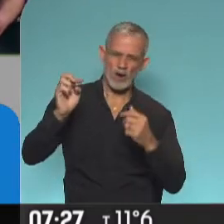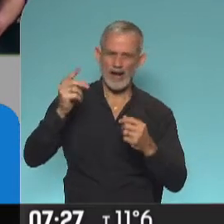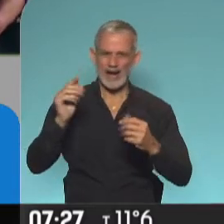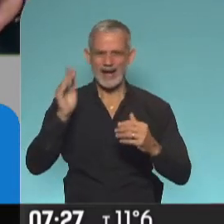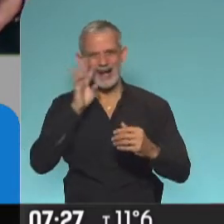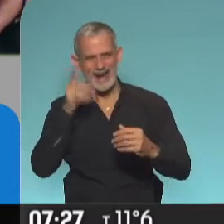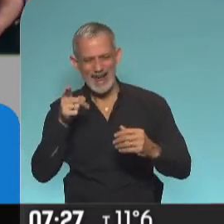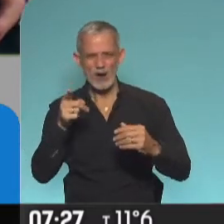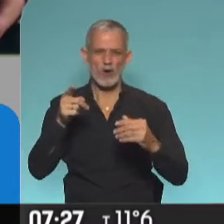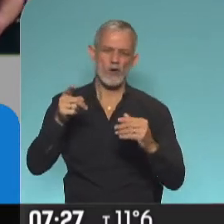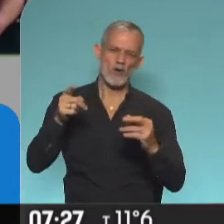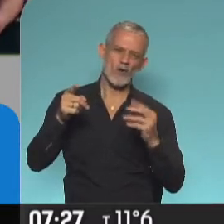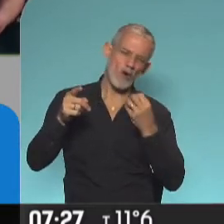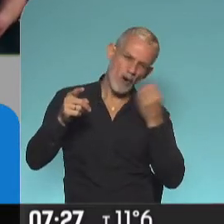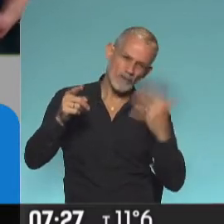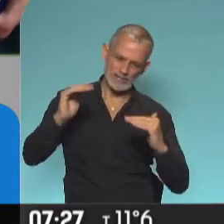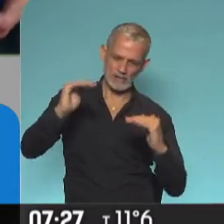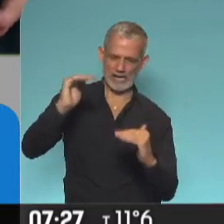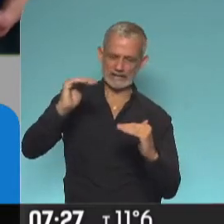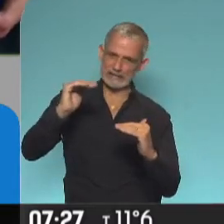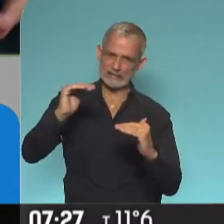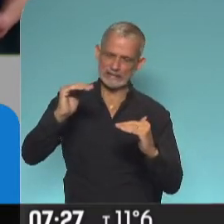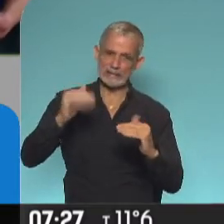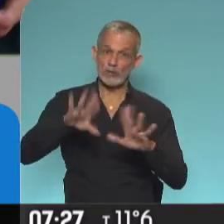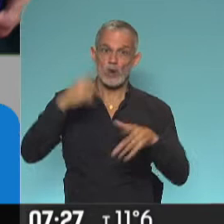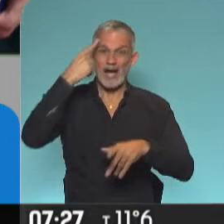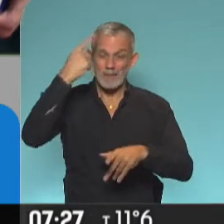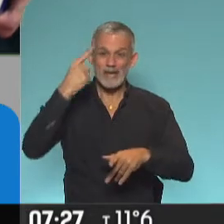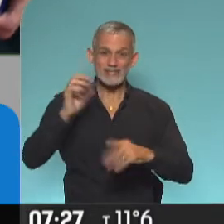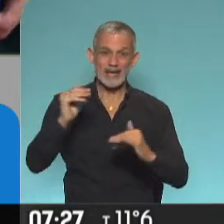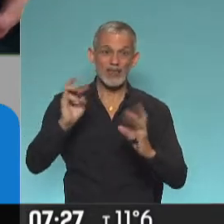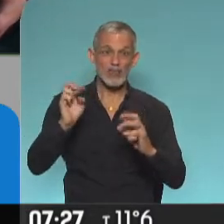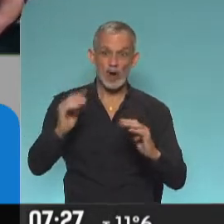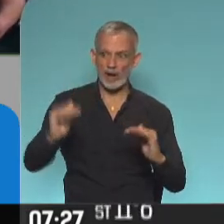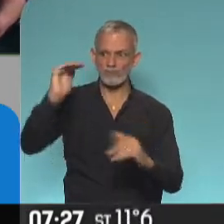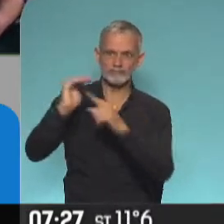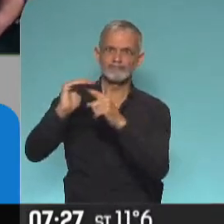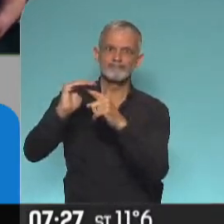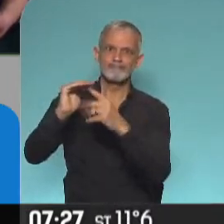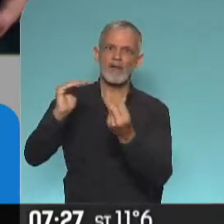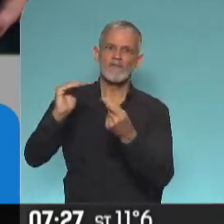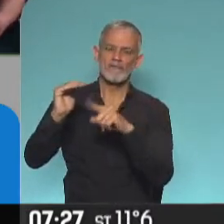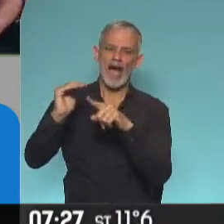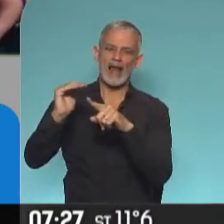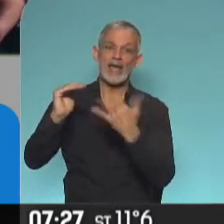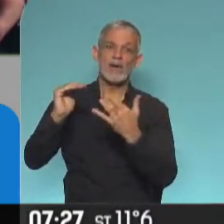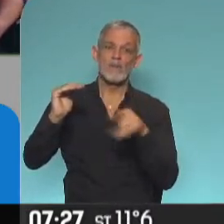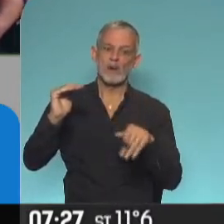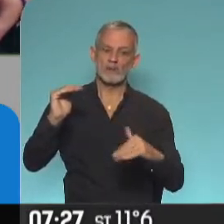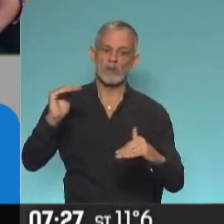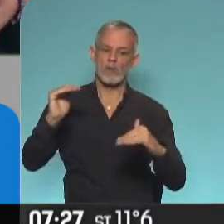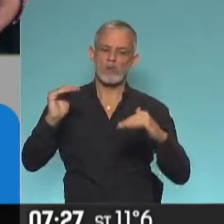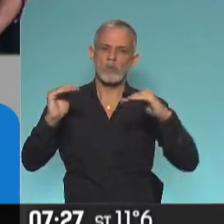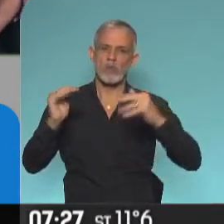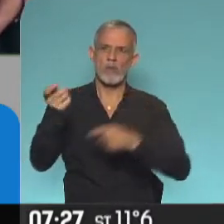una brecha lo que te genera es de muchos sectores que creen que ese dólar paralelo podría llegar a ser el nuevo dólar